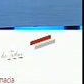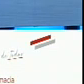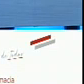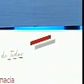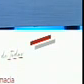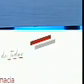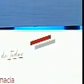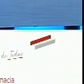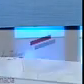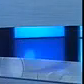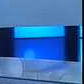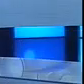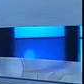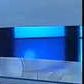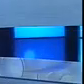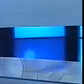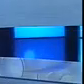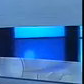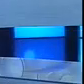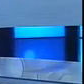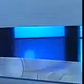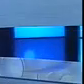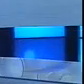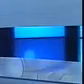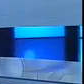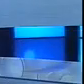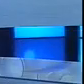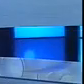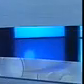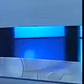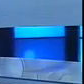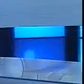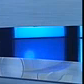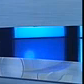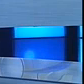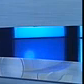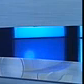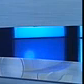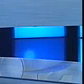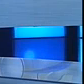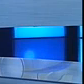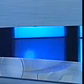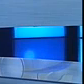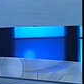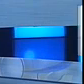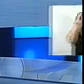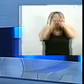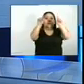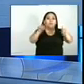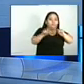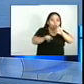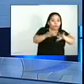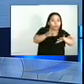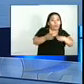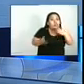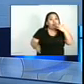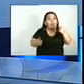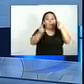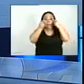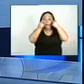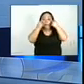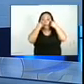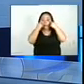a continuar con más noticias, contarles que el uso de los dispositivos electrónicos puede generar diferentes problemas en la salud